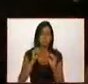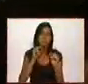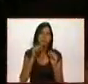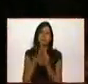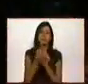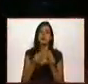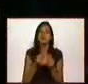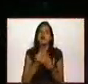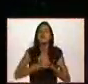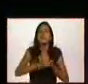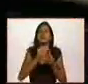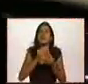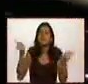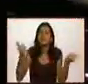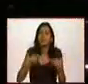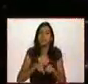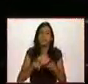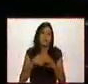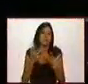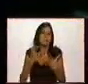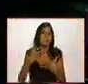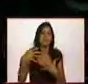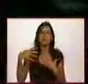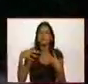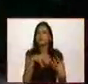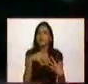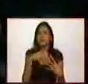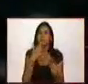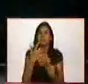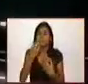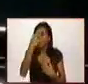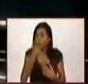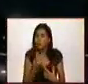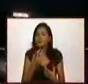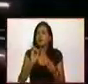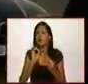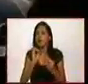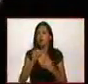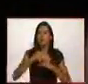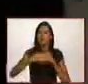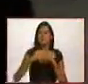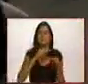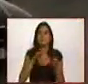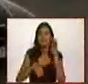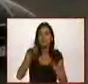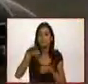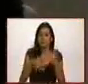genere soluciones positivas en la lucha contra la pobreza y la desigualdad de los pueblos.